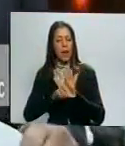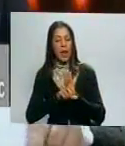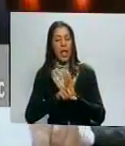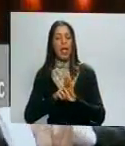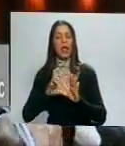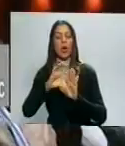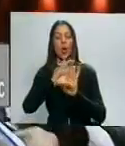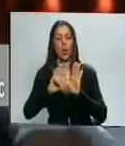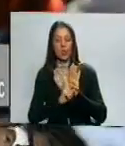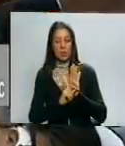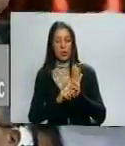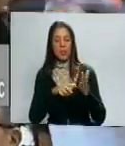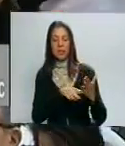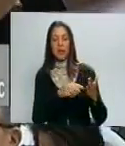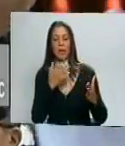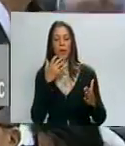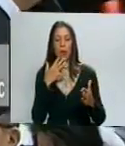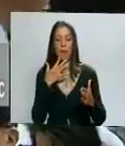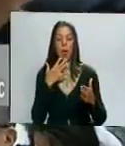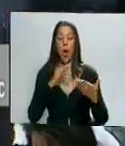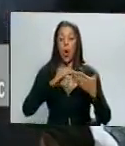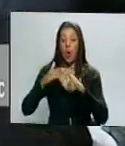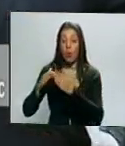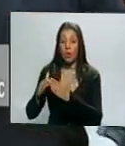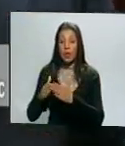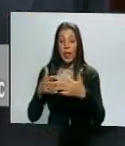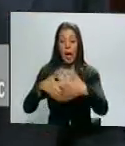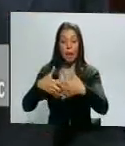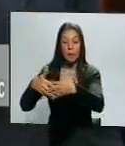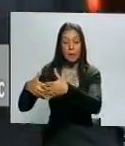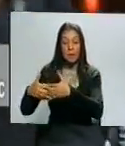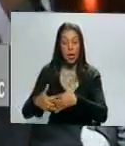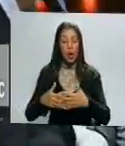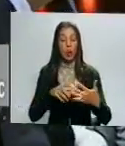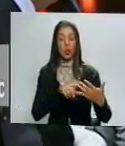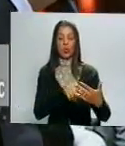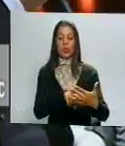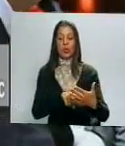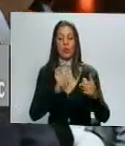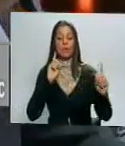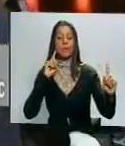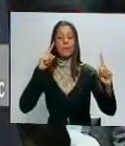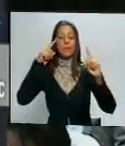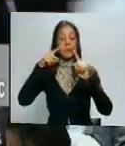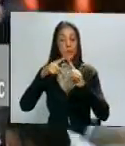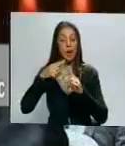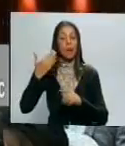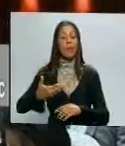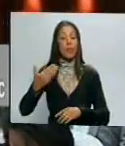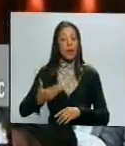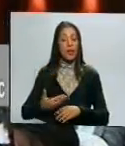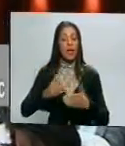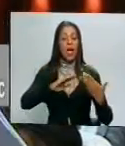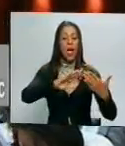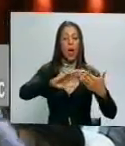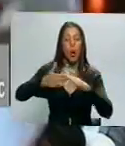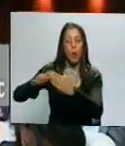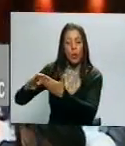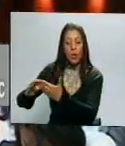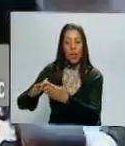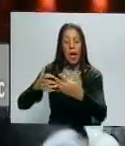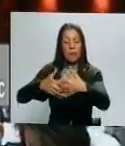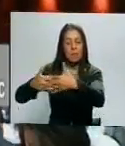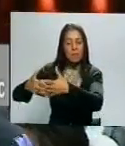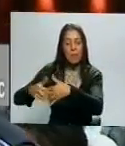venido aprobando, la economía comunal aparece recurrentemente como un objetivo. Porque la economía comunal es un